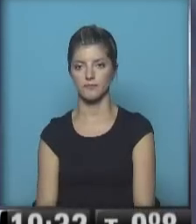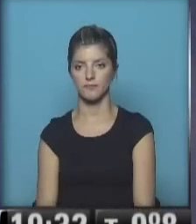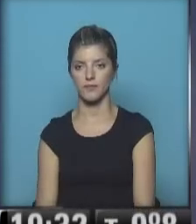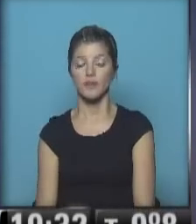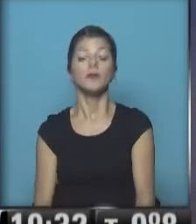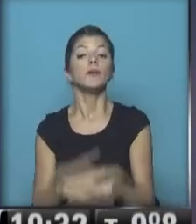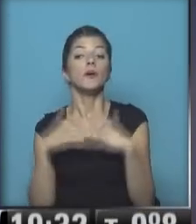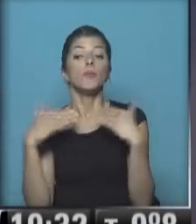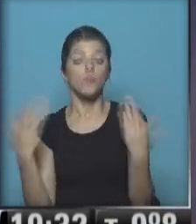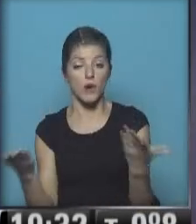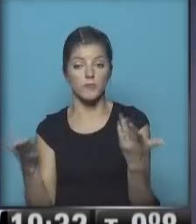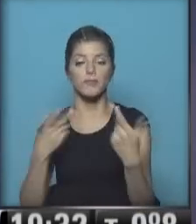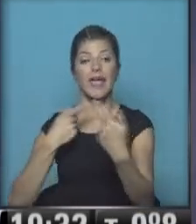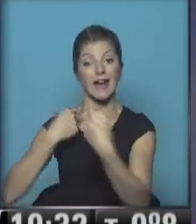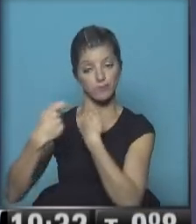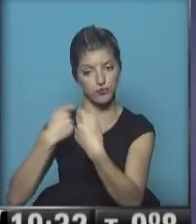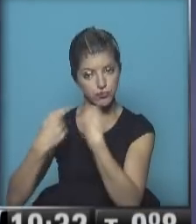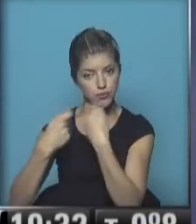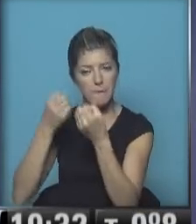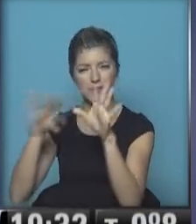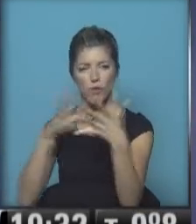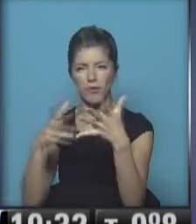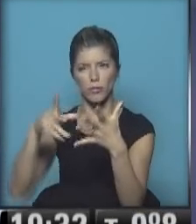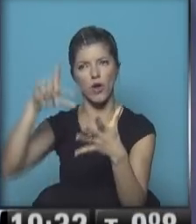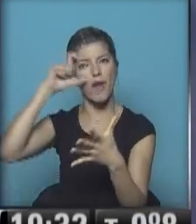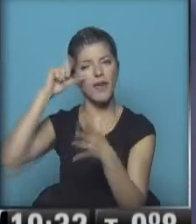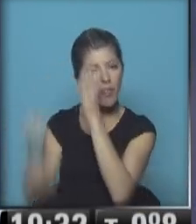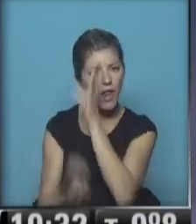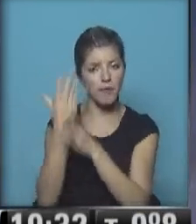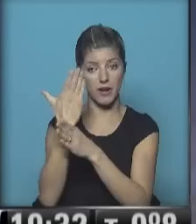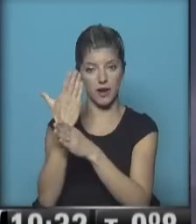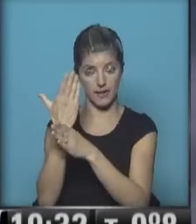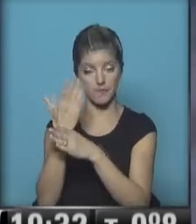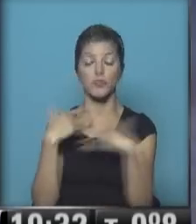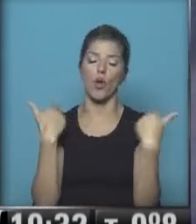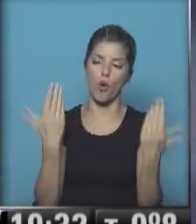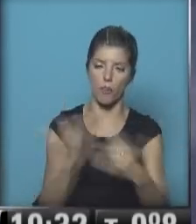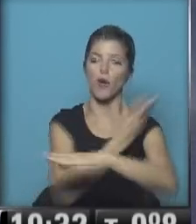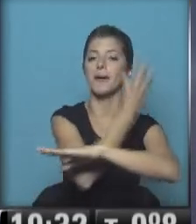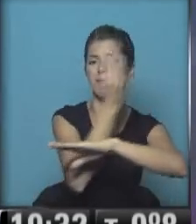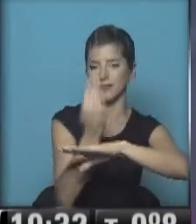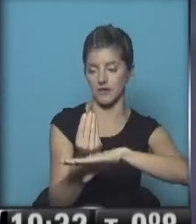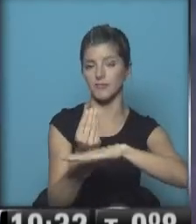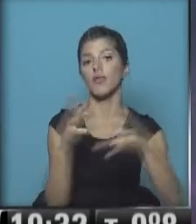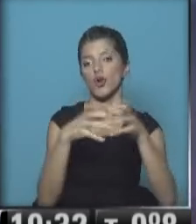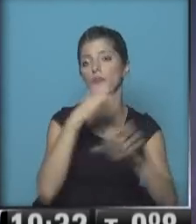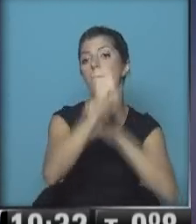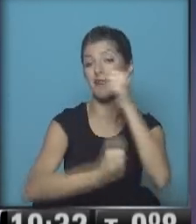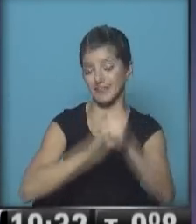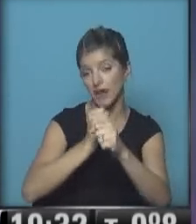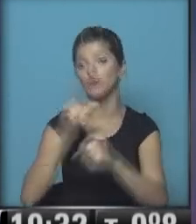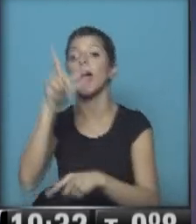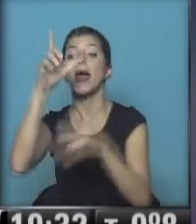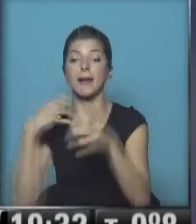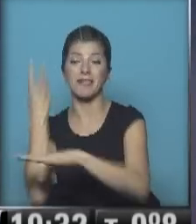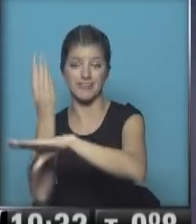Bueno, Cecilia, las negociaciones comenzaron aproximadamente a las 10 de la mañana, obviamente representantes del empresariado, representantes sindicales y